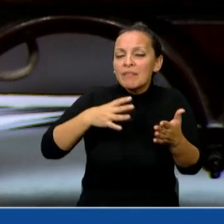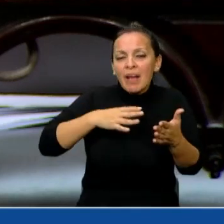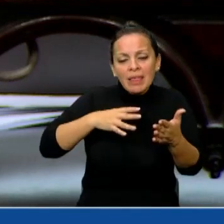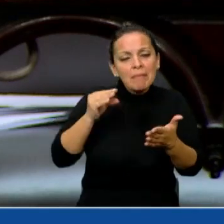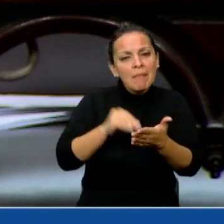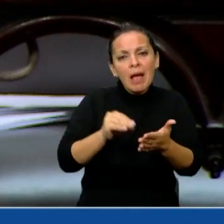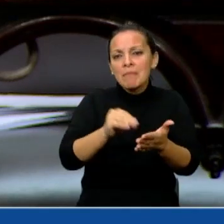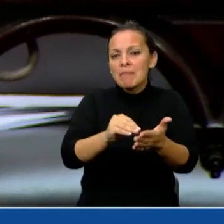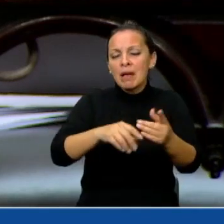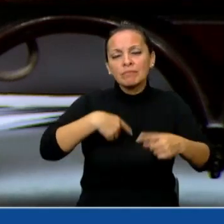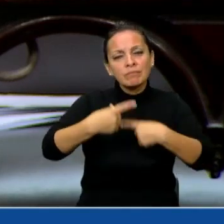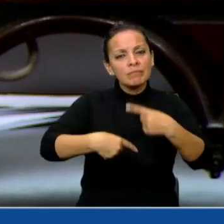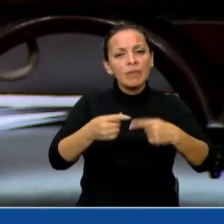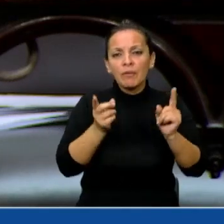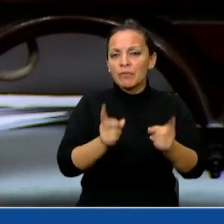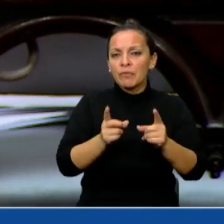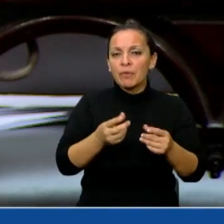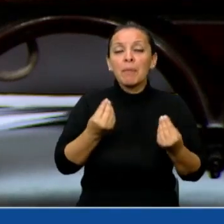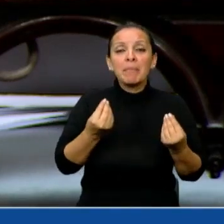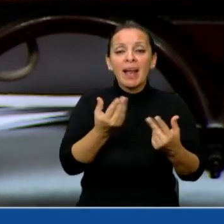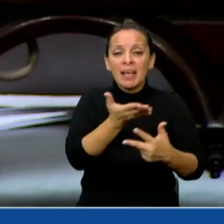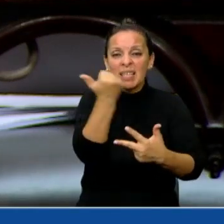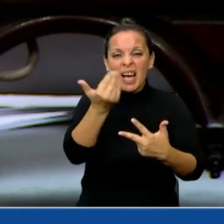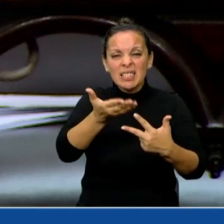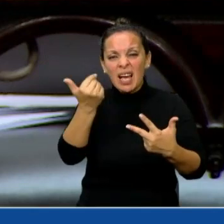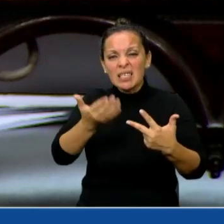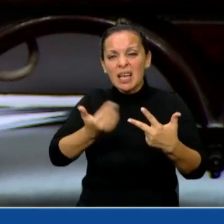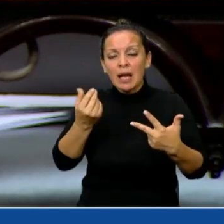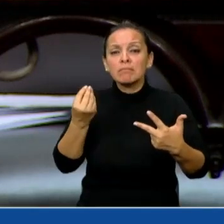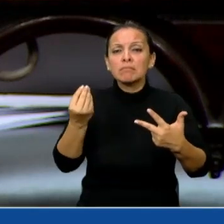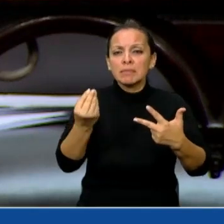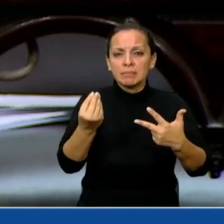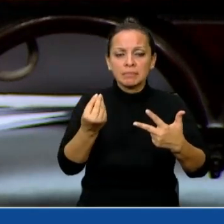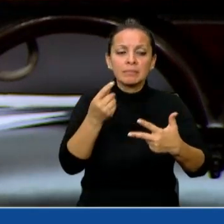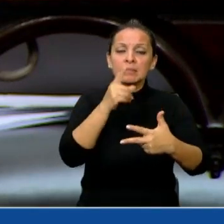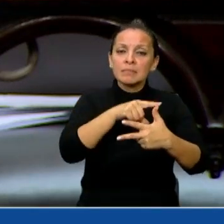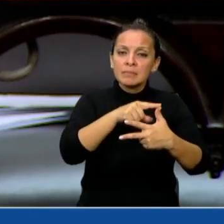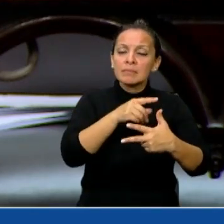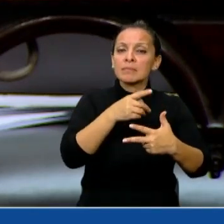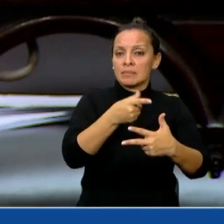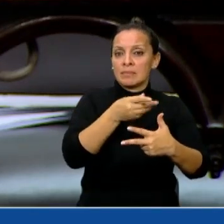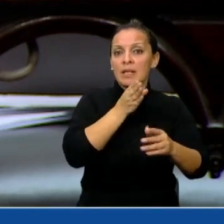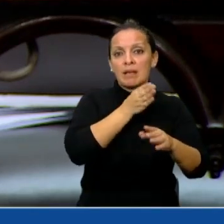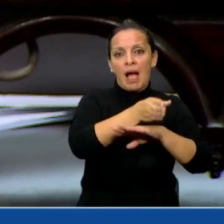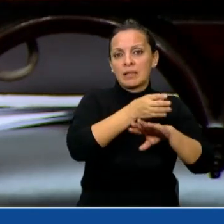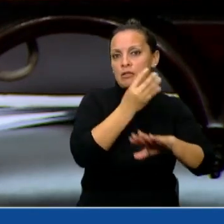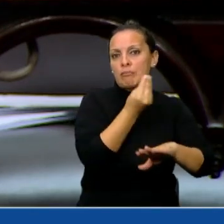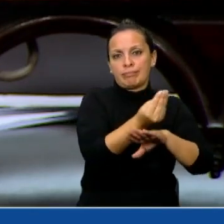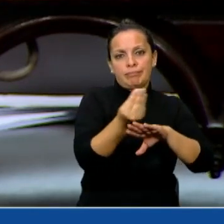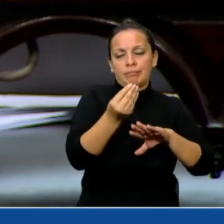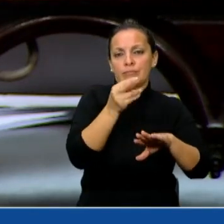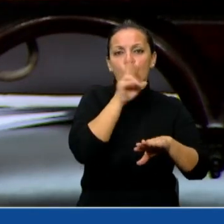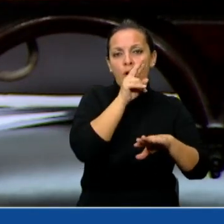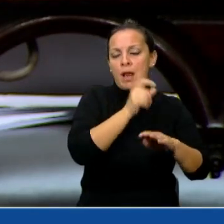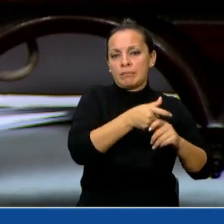para remover principalmente 3 obstáculos. Por un lado, tenemos que mejorar el acceso al mercado laboral de las mujeres. No